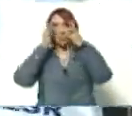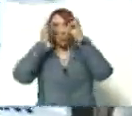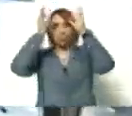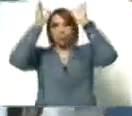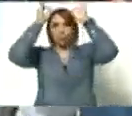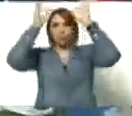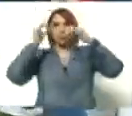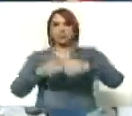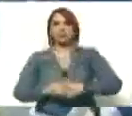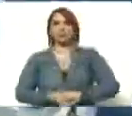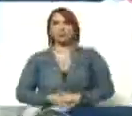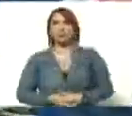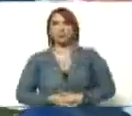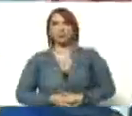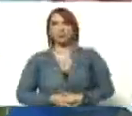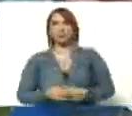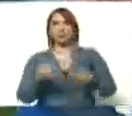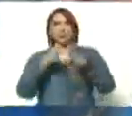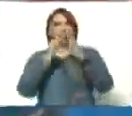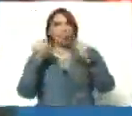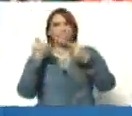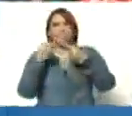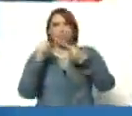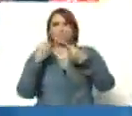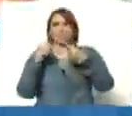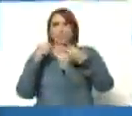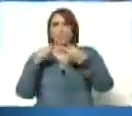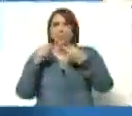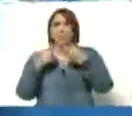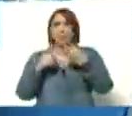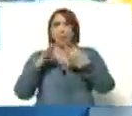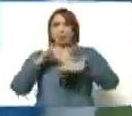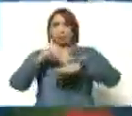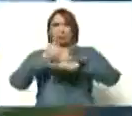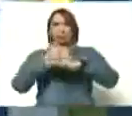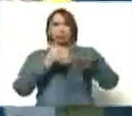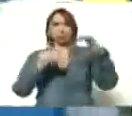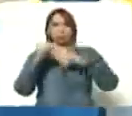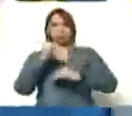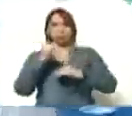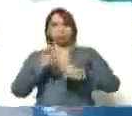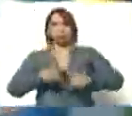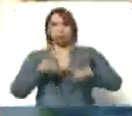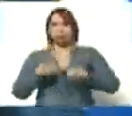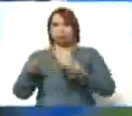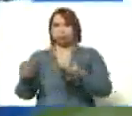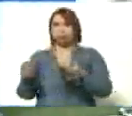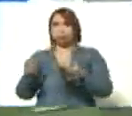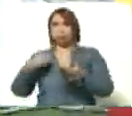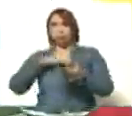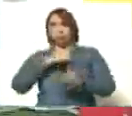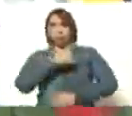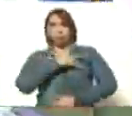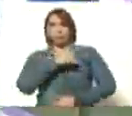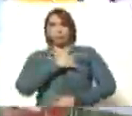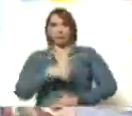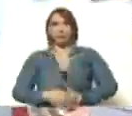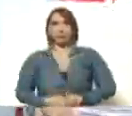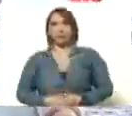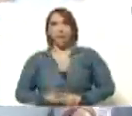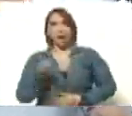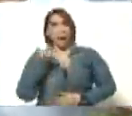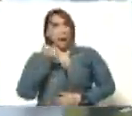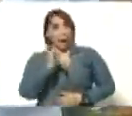bueno, todas las ofertas académicas que dan nuestras universidades. Pero hay un detalle que hay que